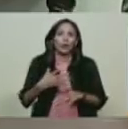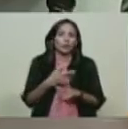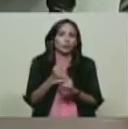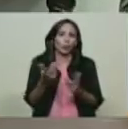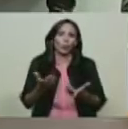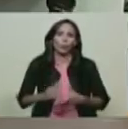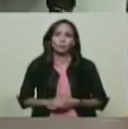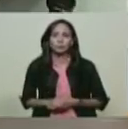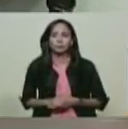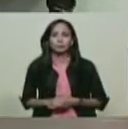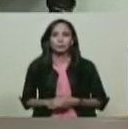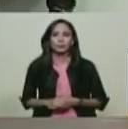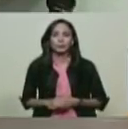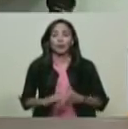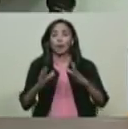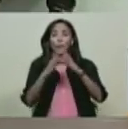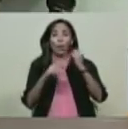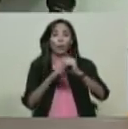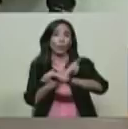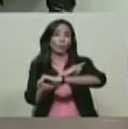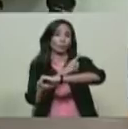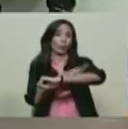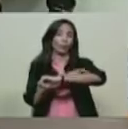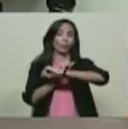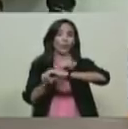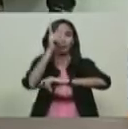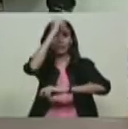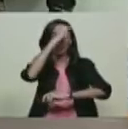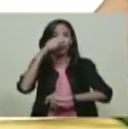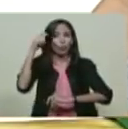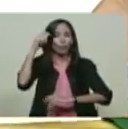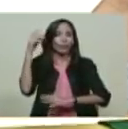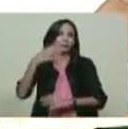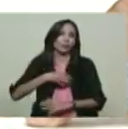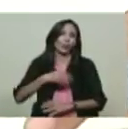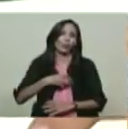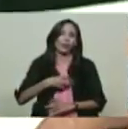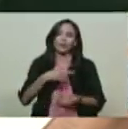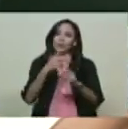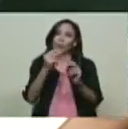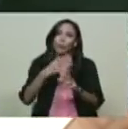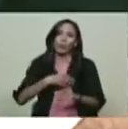con todo el poder que tiene, no ha podido,